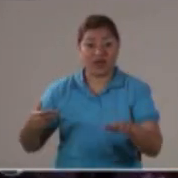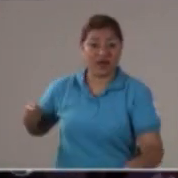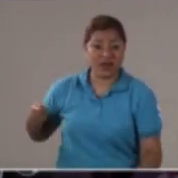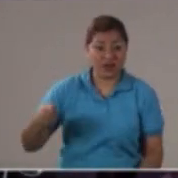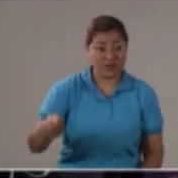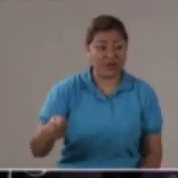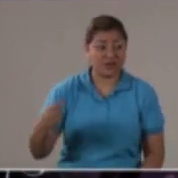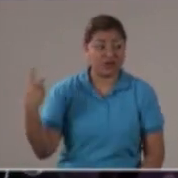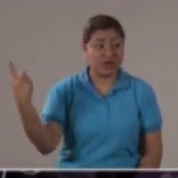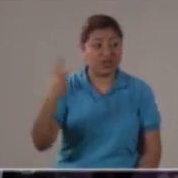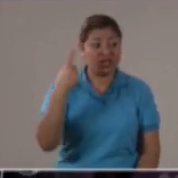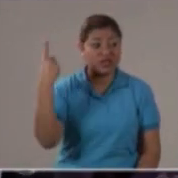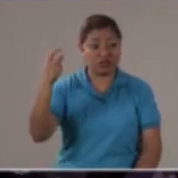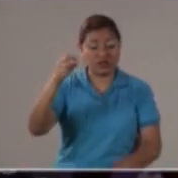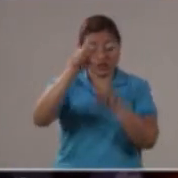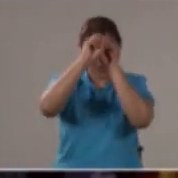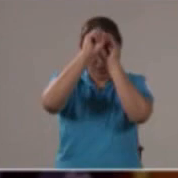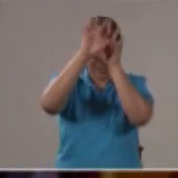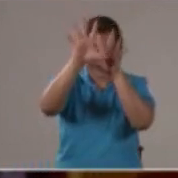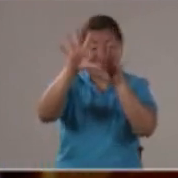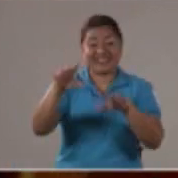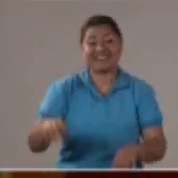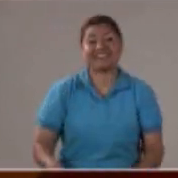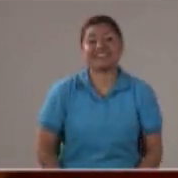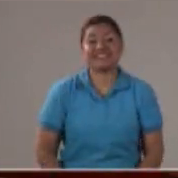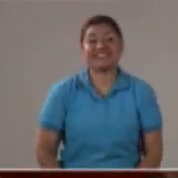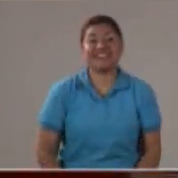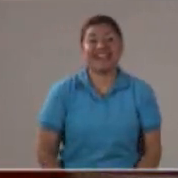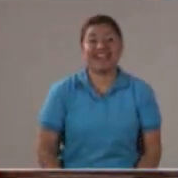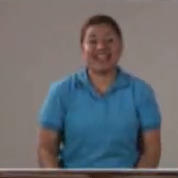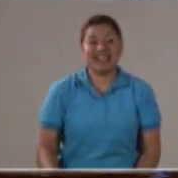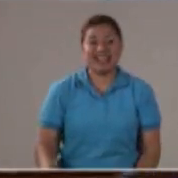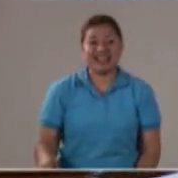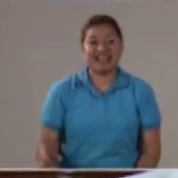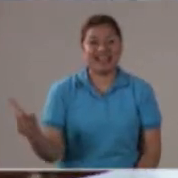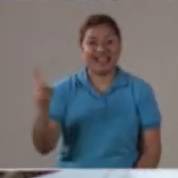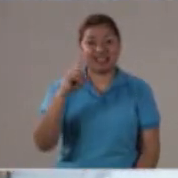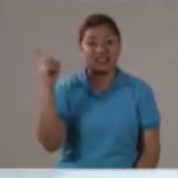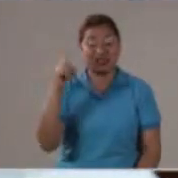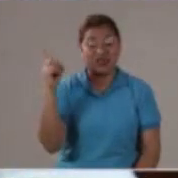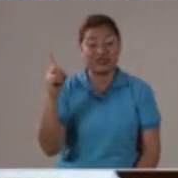Y todos bien obedientes, hermano. A ese le hacían más caso que a cualquier pastor.